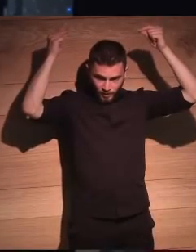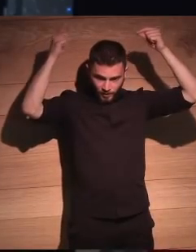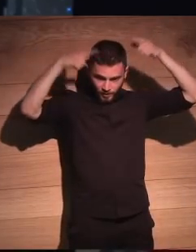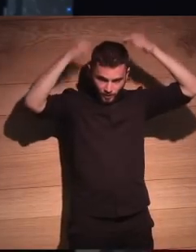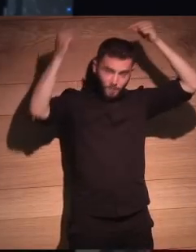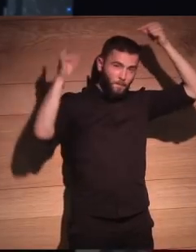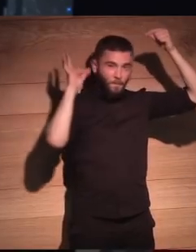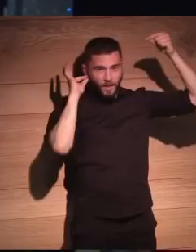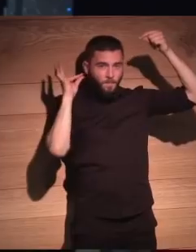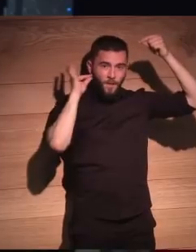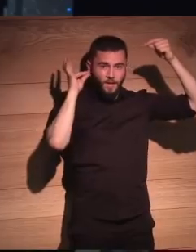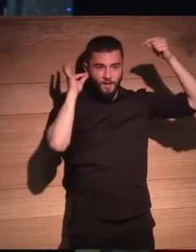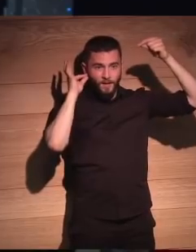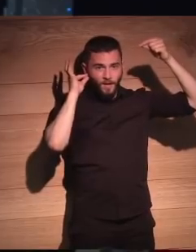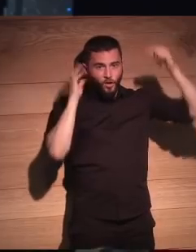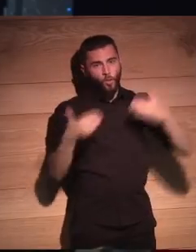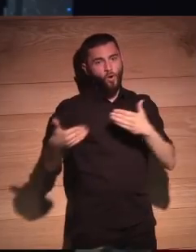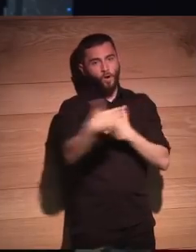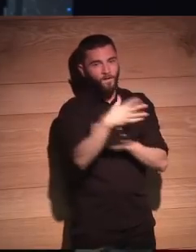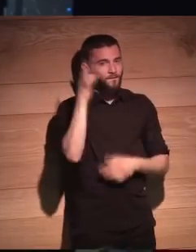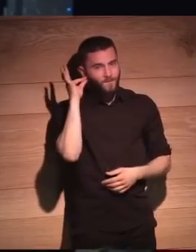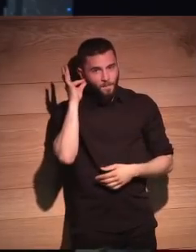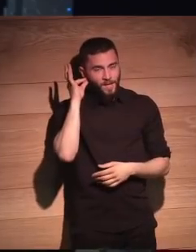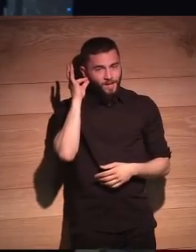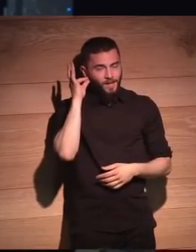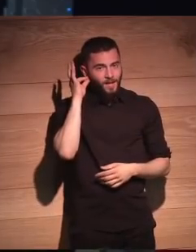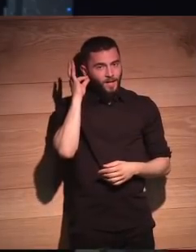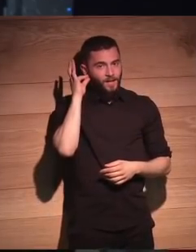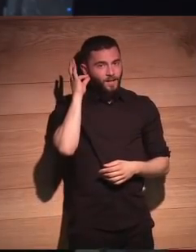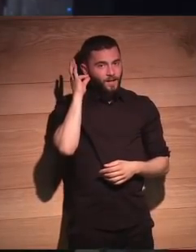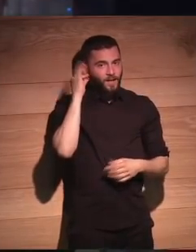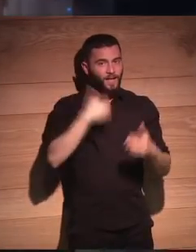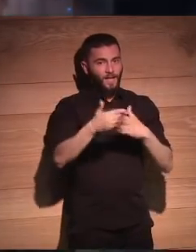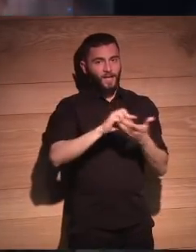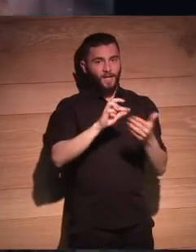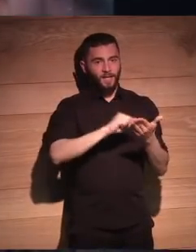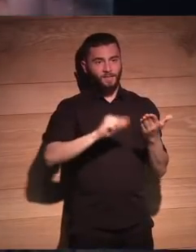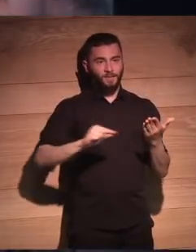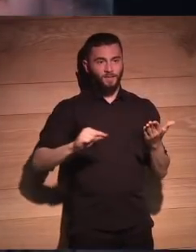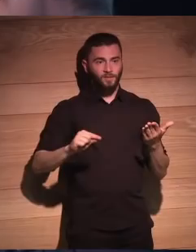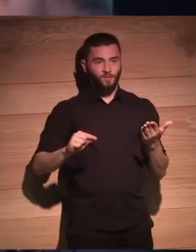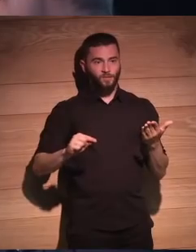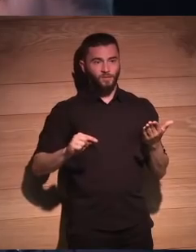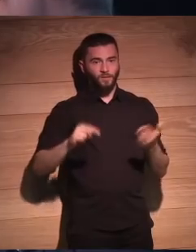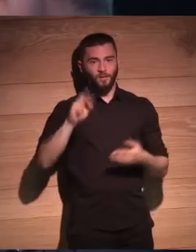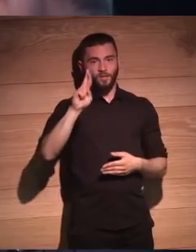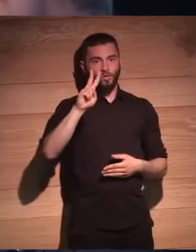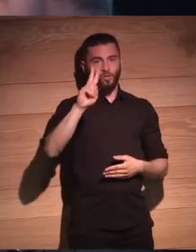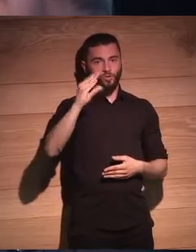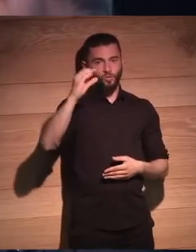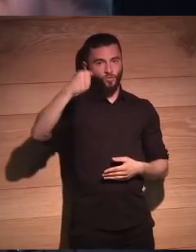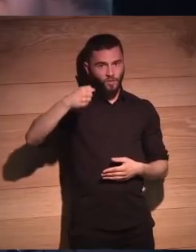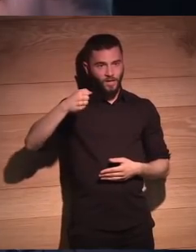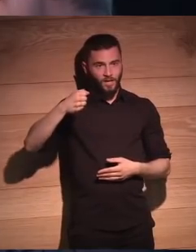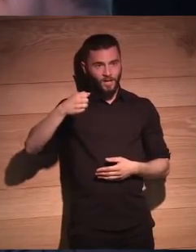versión femenina de Batman, cuando la tomó el escritor Rucka